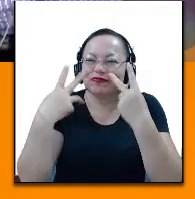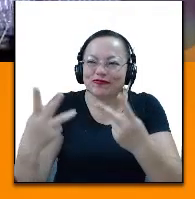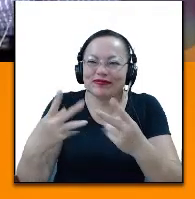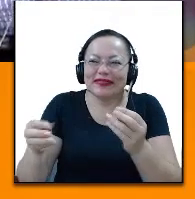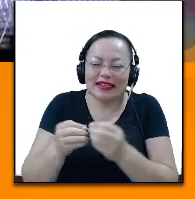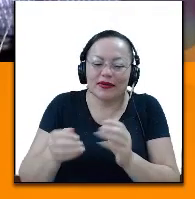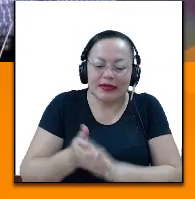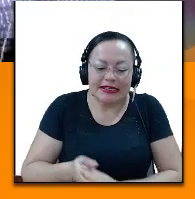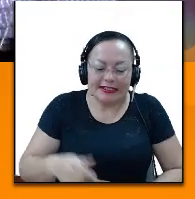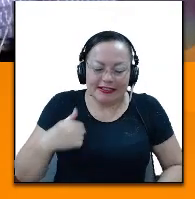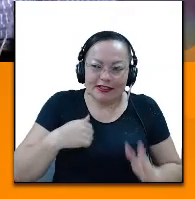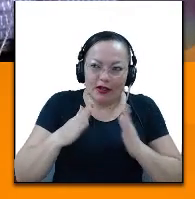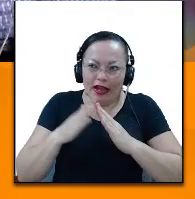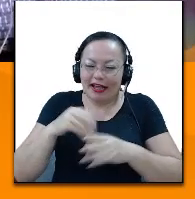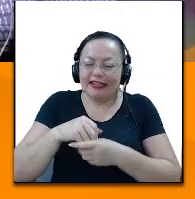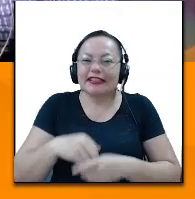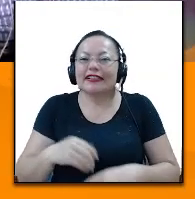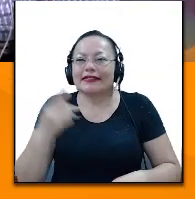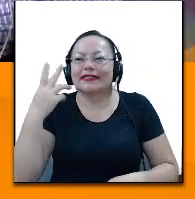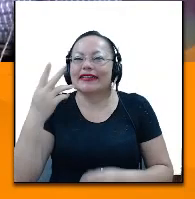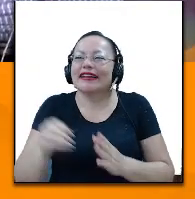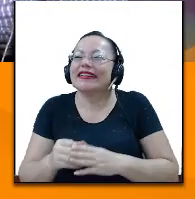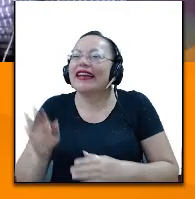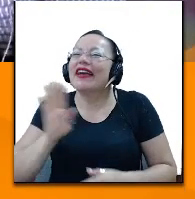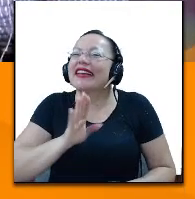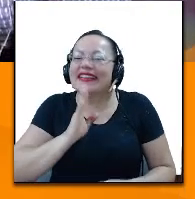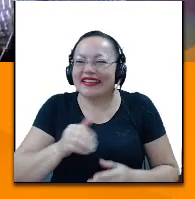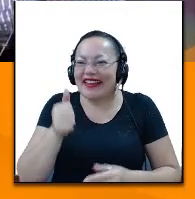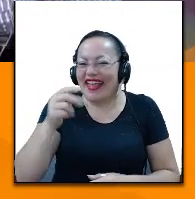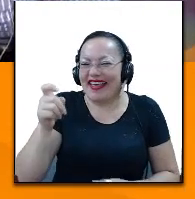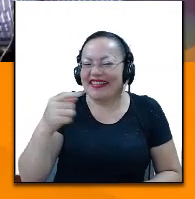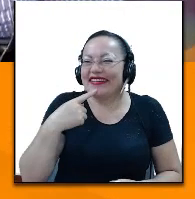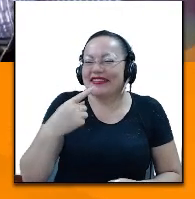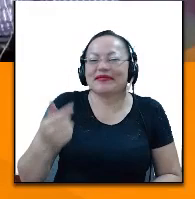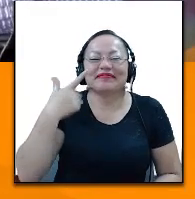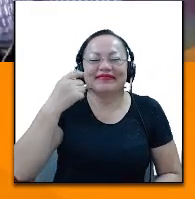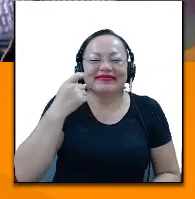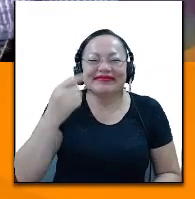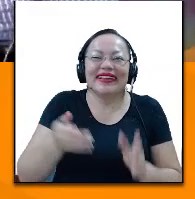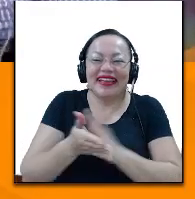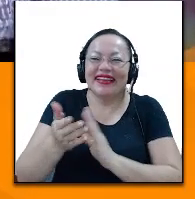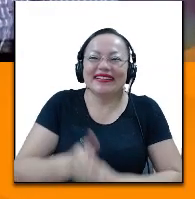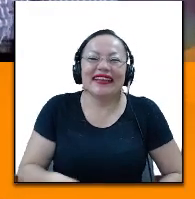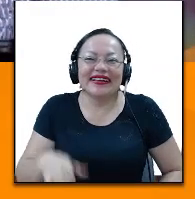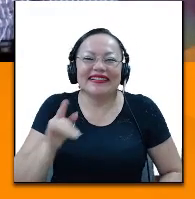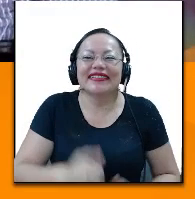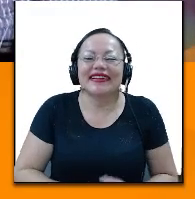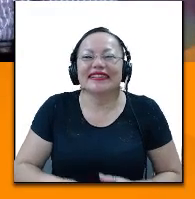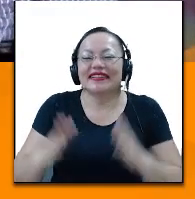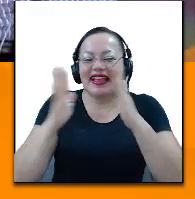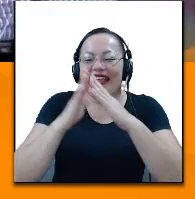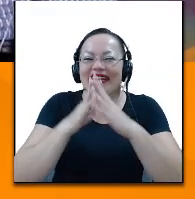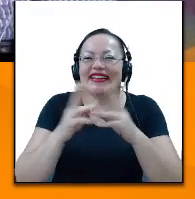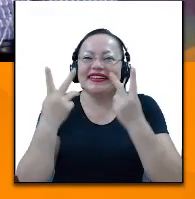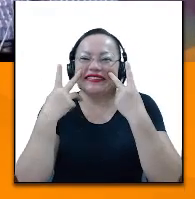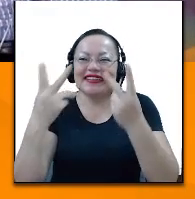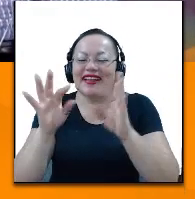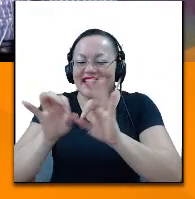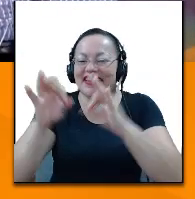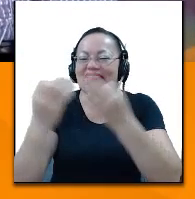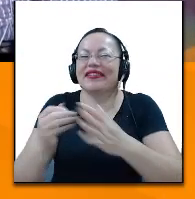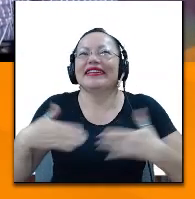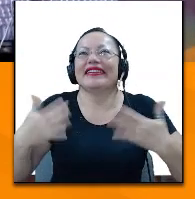desde mi casa virtualmente, fue el de Andy Rivera, que estuvo muy chévere, la verdad. Yo me la gocé acá en mi casa con toda mi